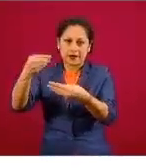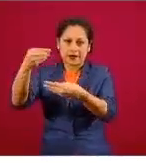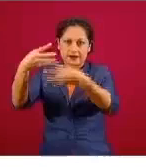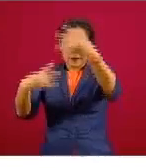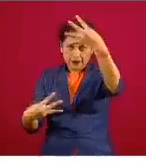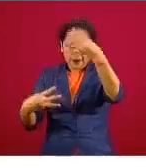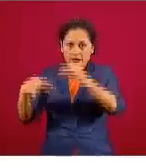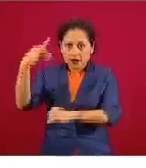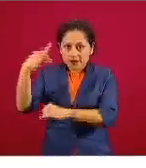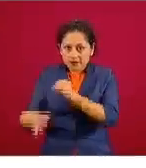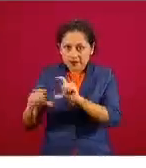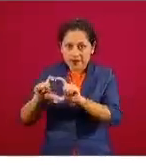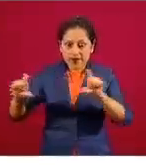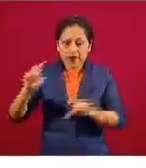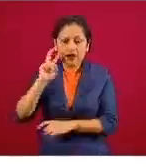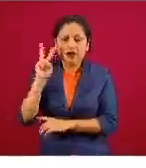que tenemos